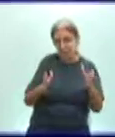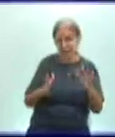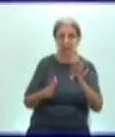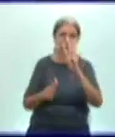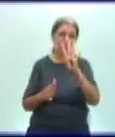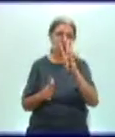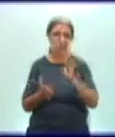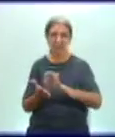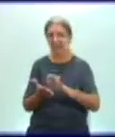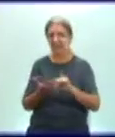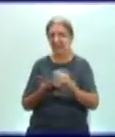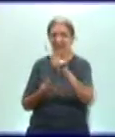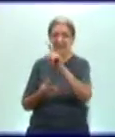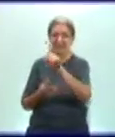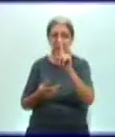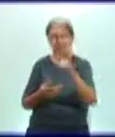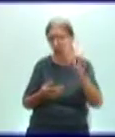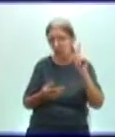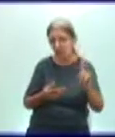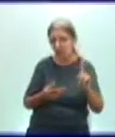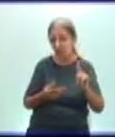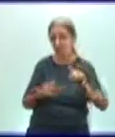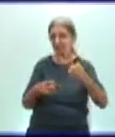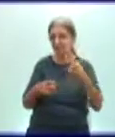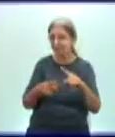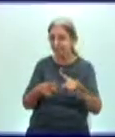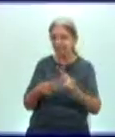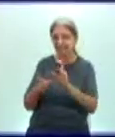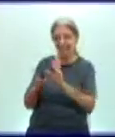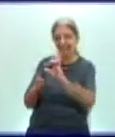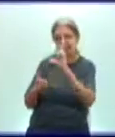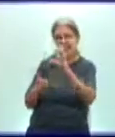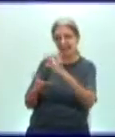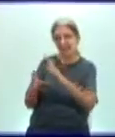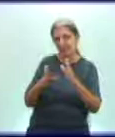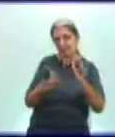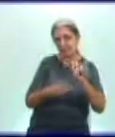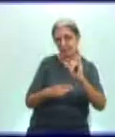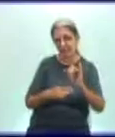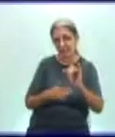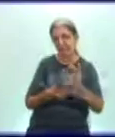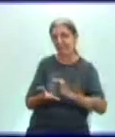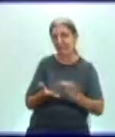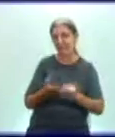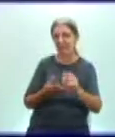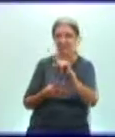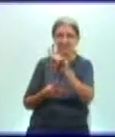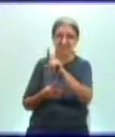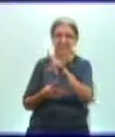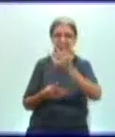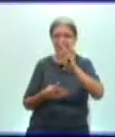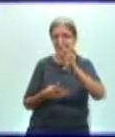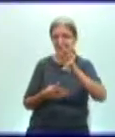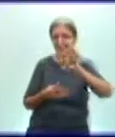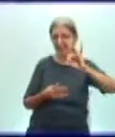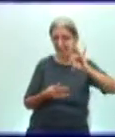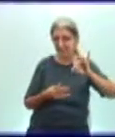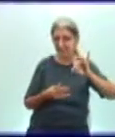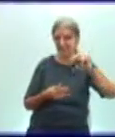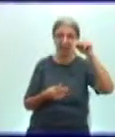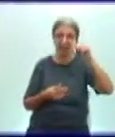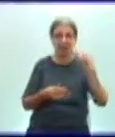y capítulo 6, página 137, porque es una unidad compleja. Incluye a toda Latinoamérica, pero incluye al Caribe